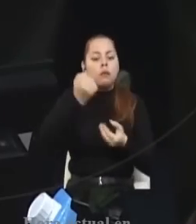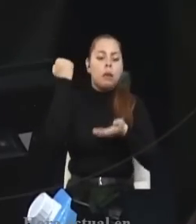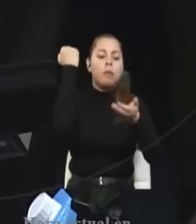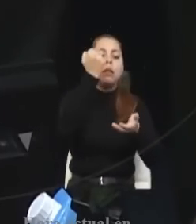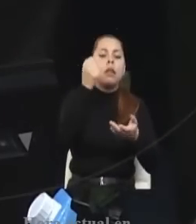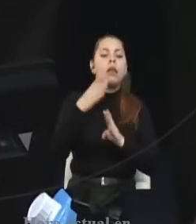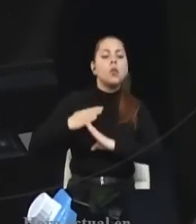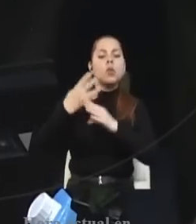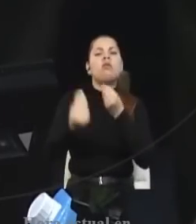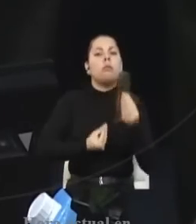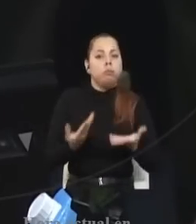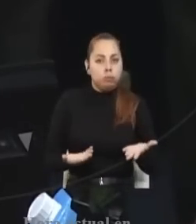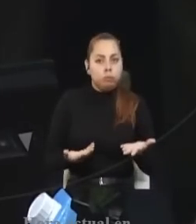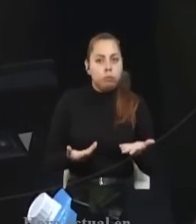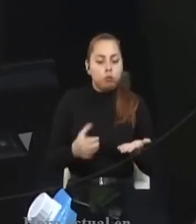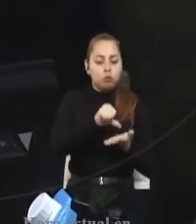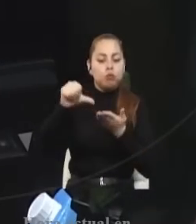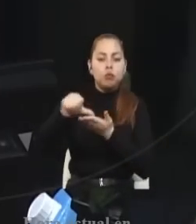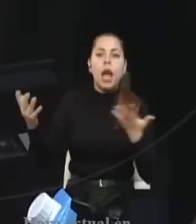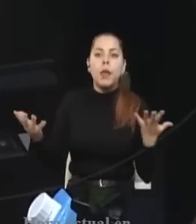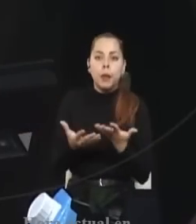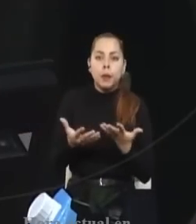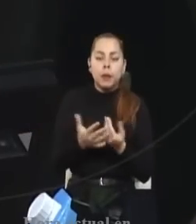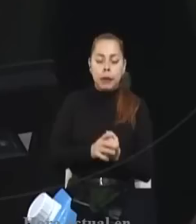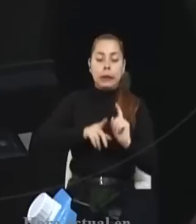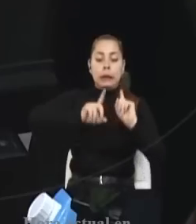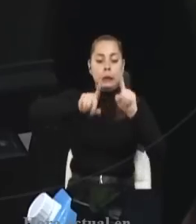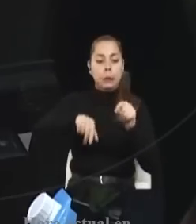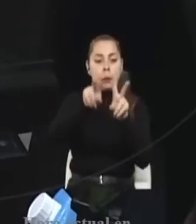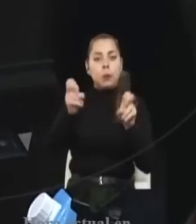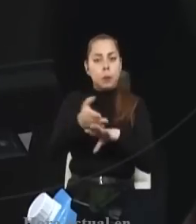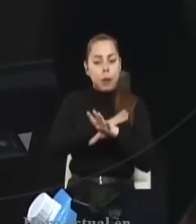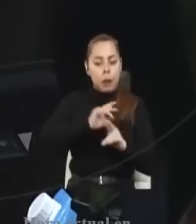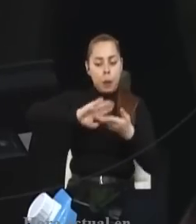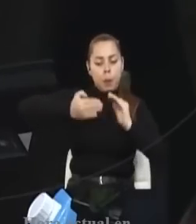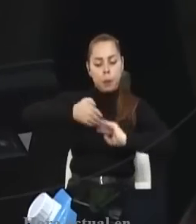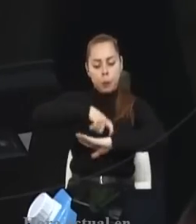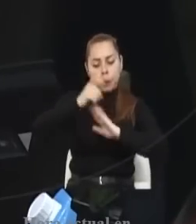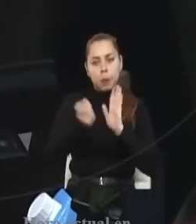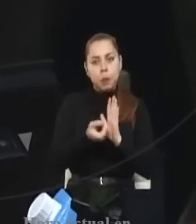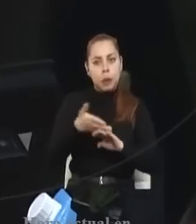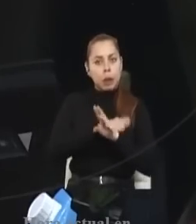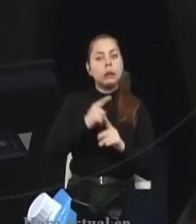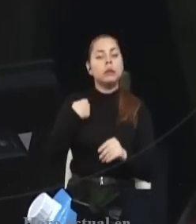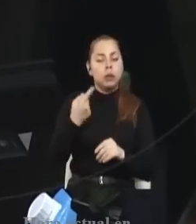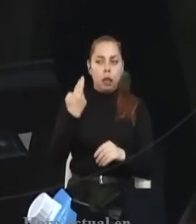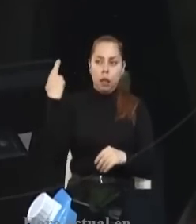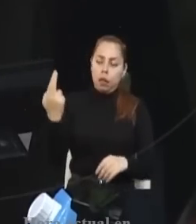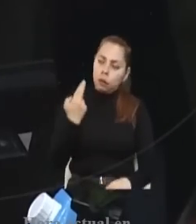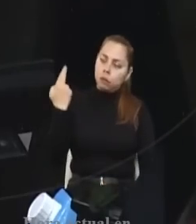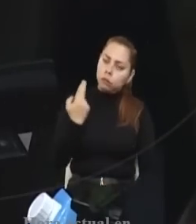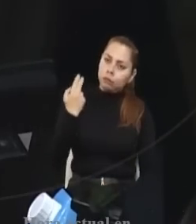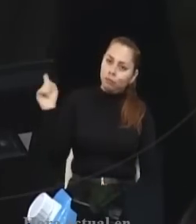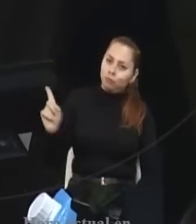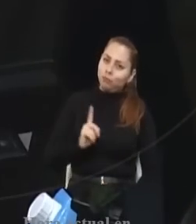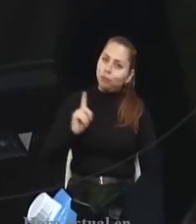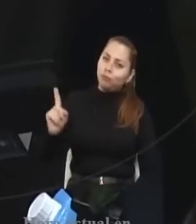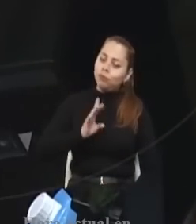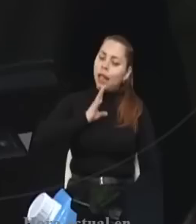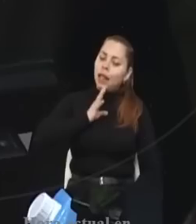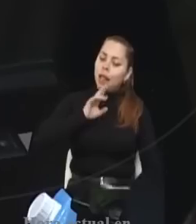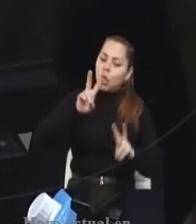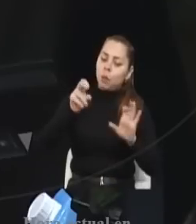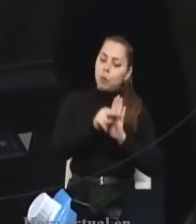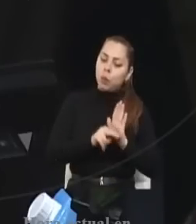seguridad. Y ahí conecto sobre los temas de paz total, que fueron bastante mencionados. Una política